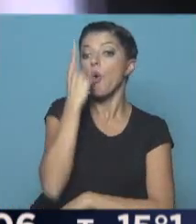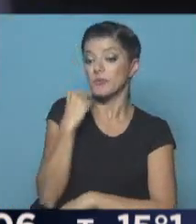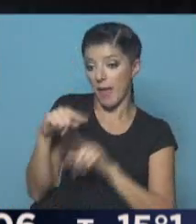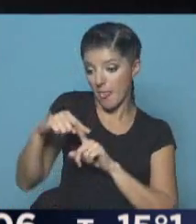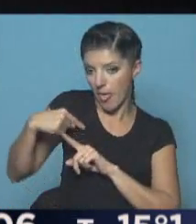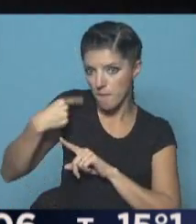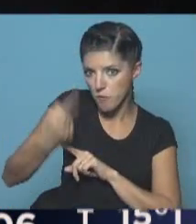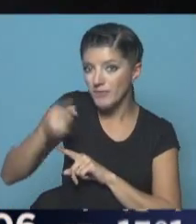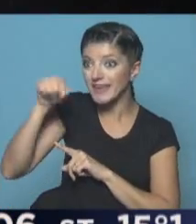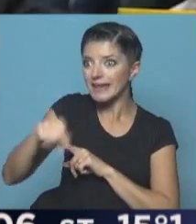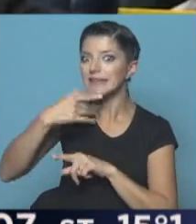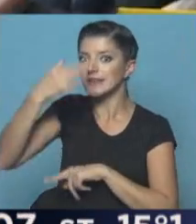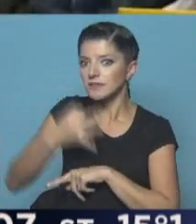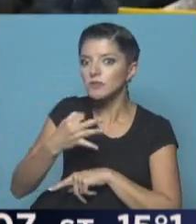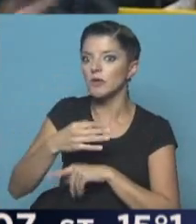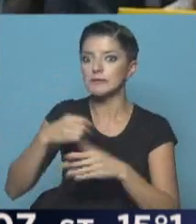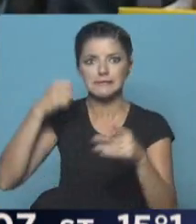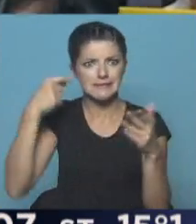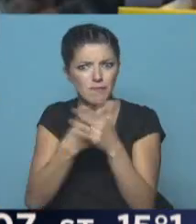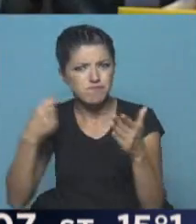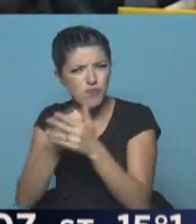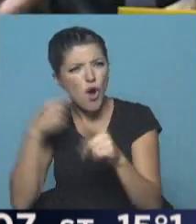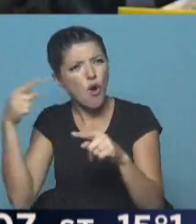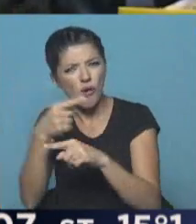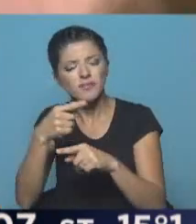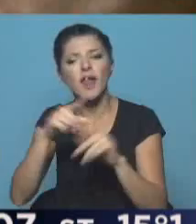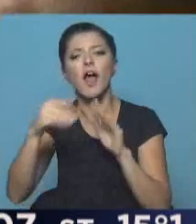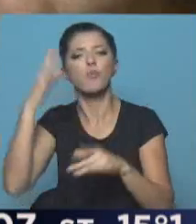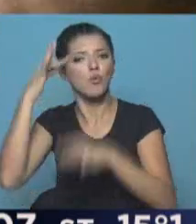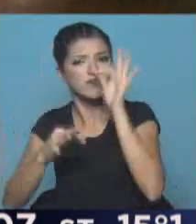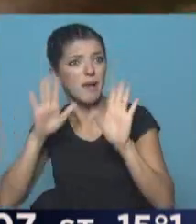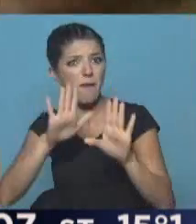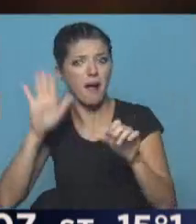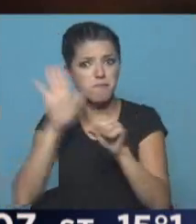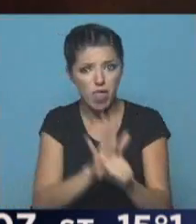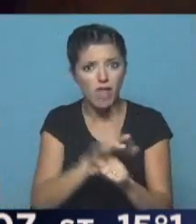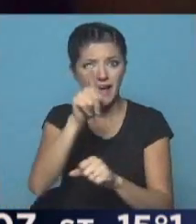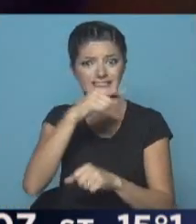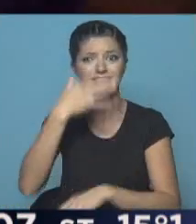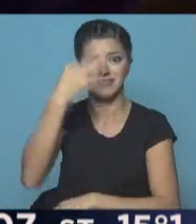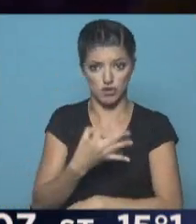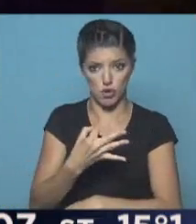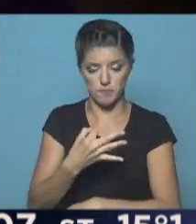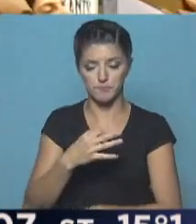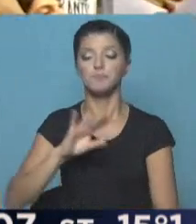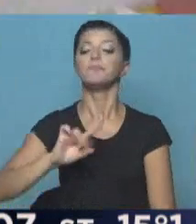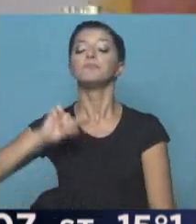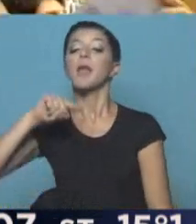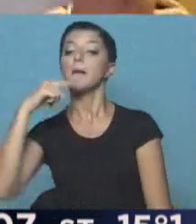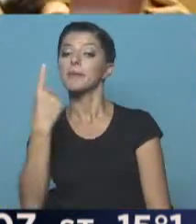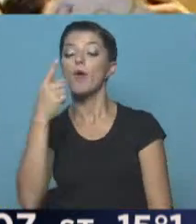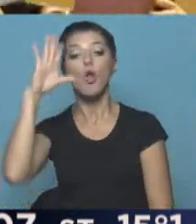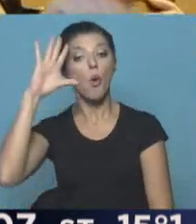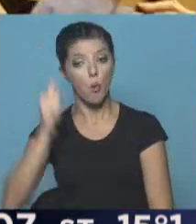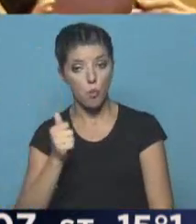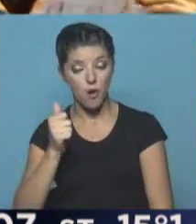la orden empezó su larga batalla contra los recursos judiciales que buscaban detenerla. El primero, emitido por un juez federal